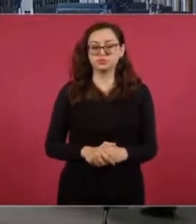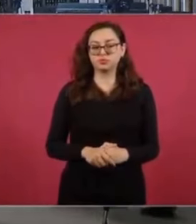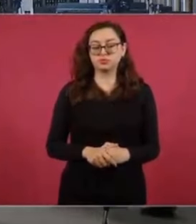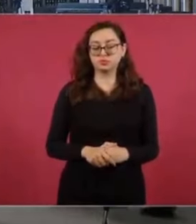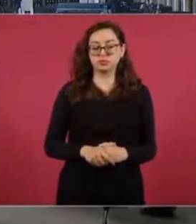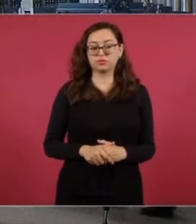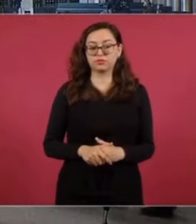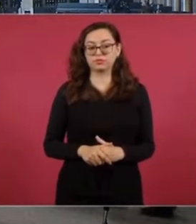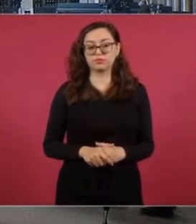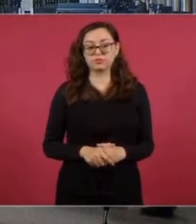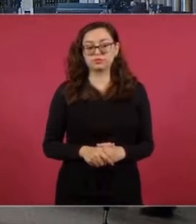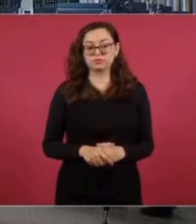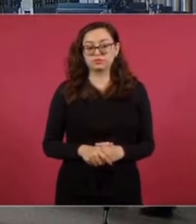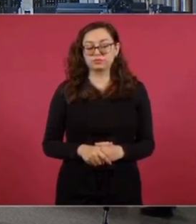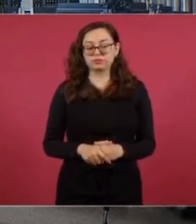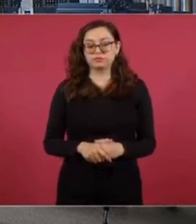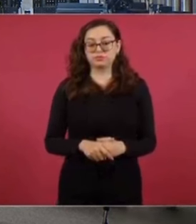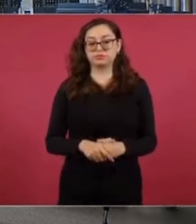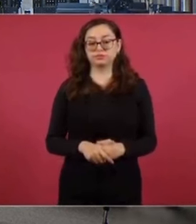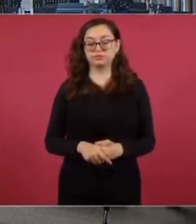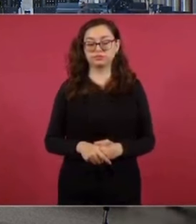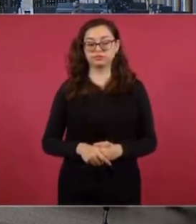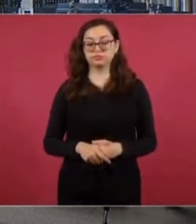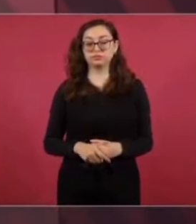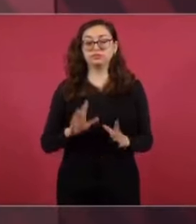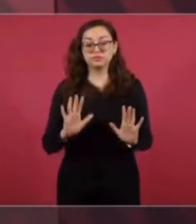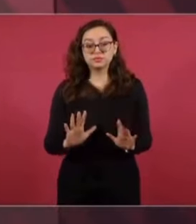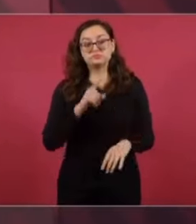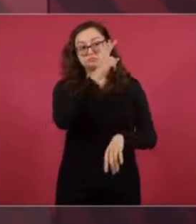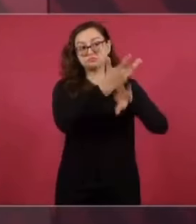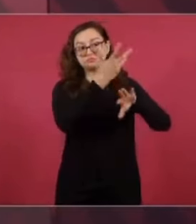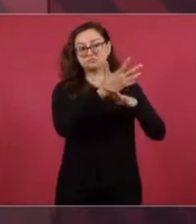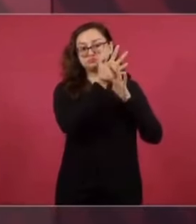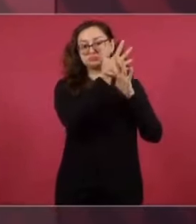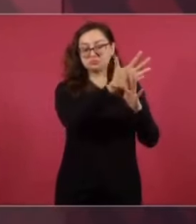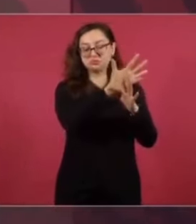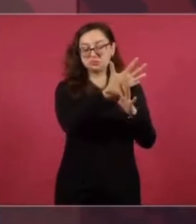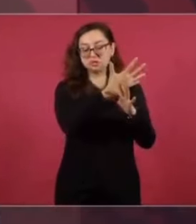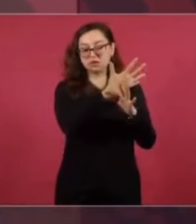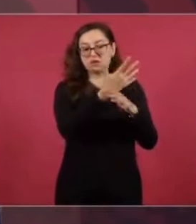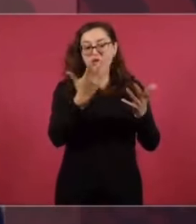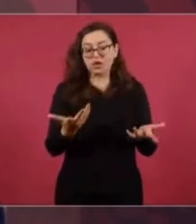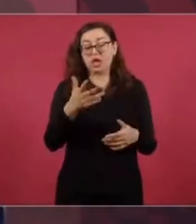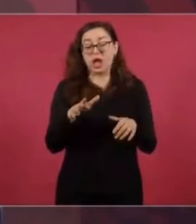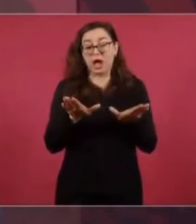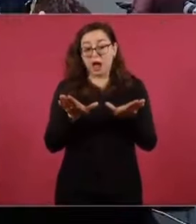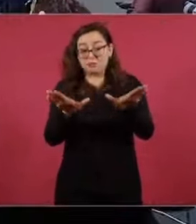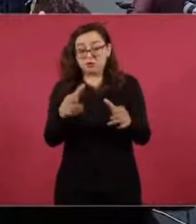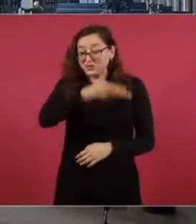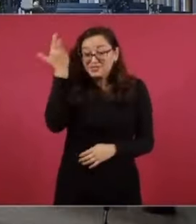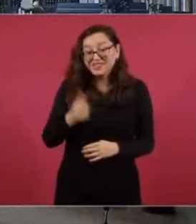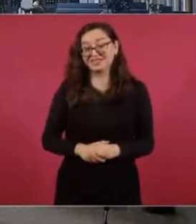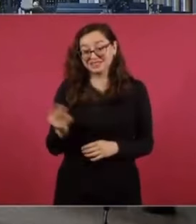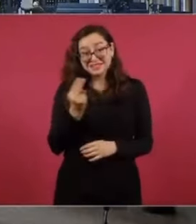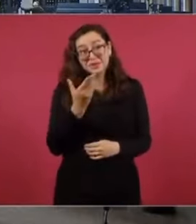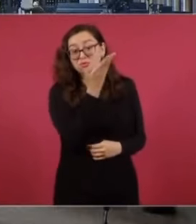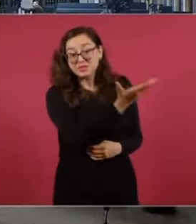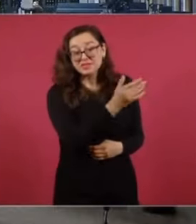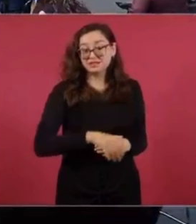Lo que dicen es que no es ningún piloto de agencias, es decir, del gobierno de Estados Unidos.